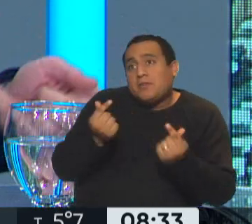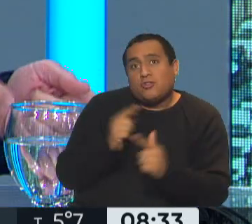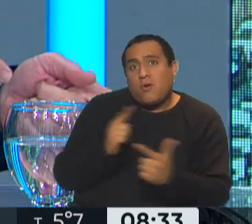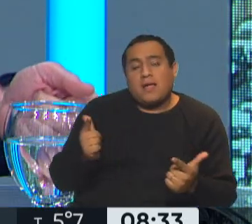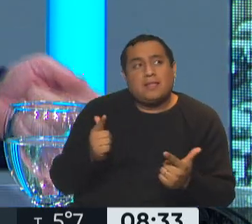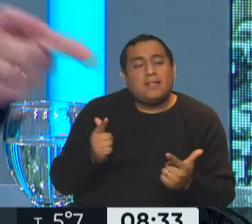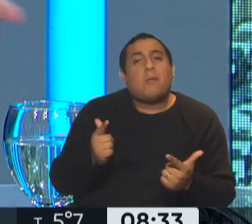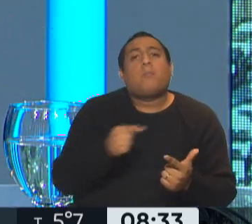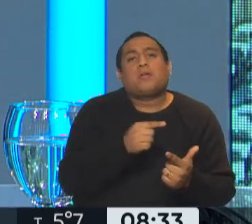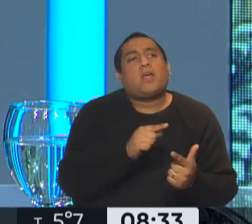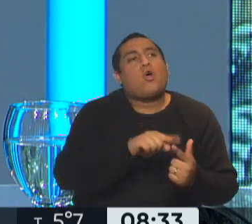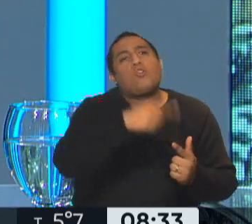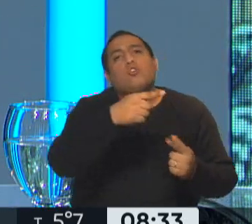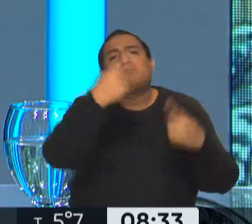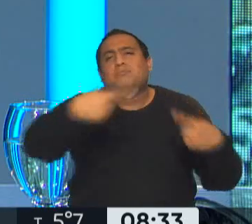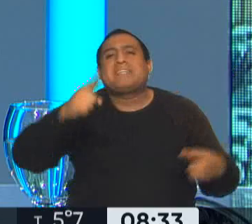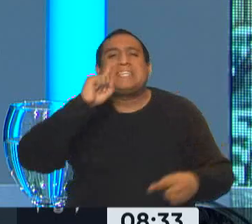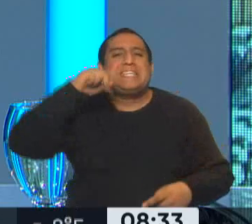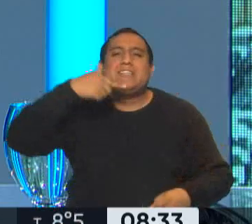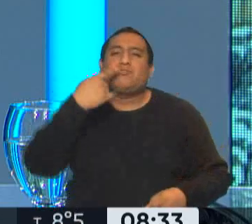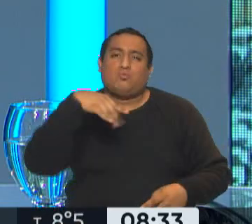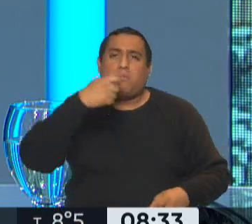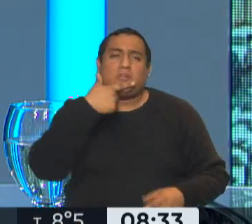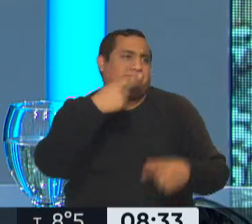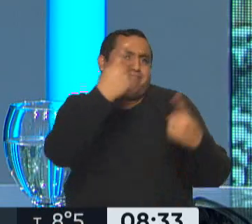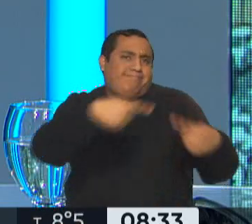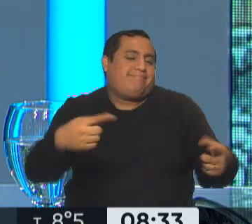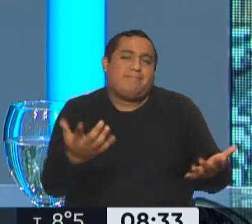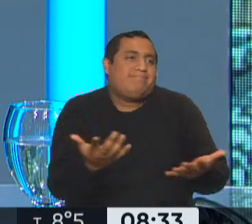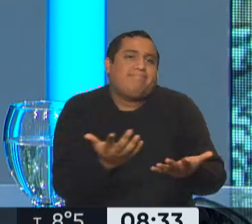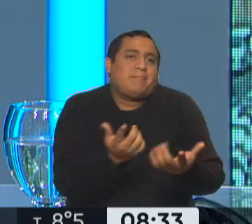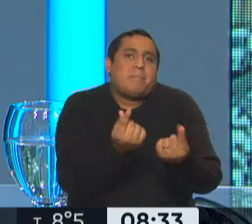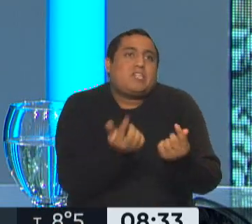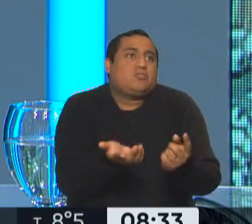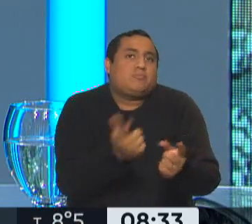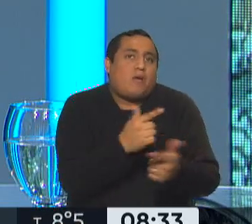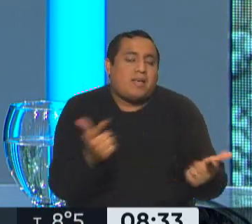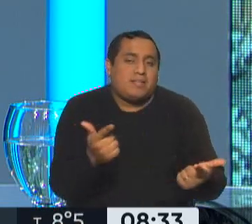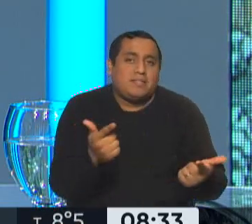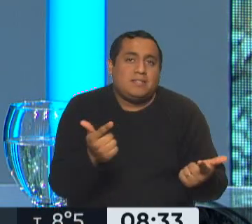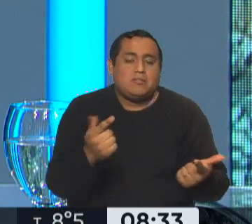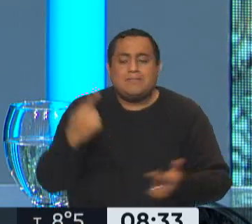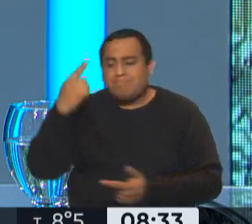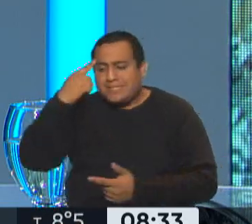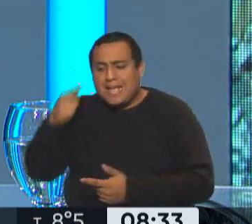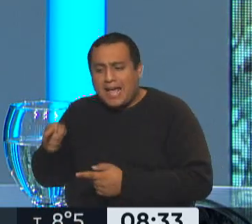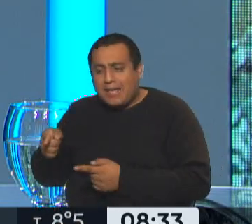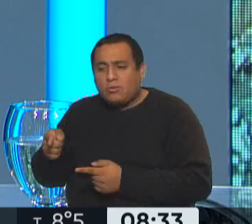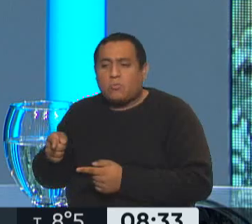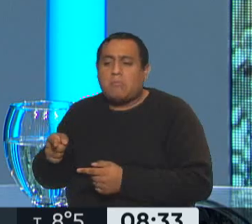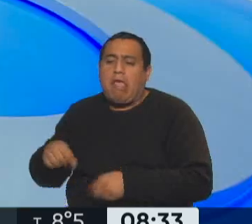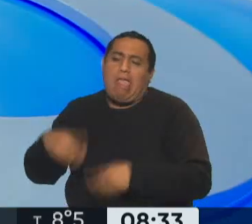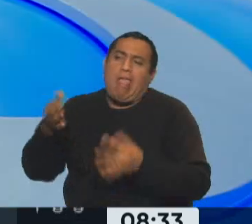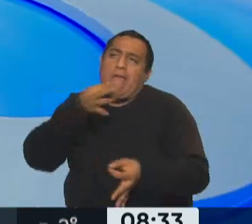también los insumos no tienen lista de precios. Entonces ese 20% es decir, bueno, por lo menos resguardo ese 20%. Ahora,